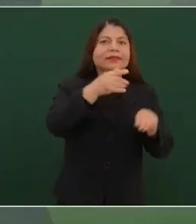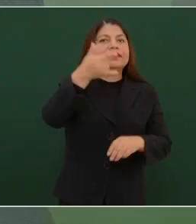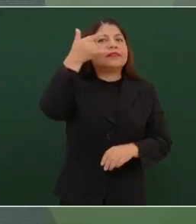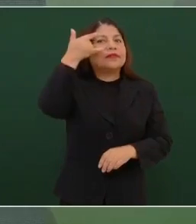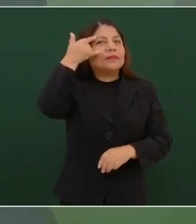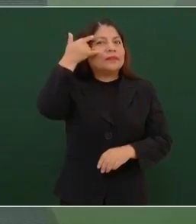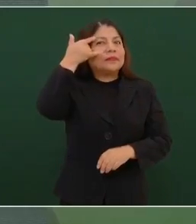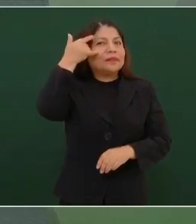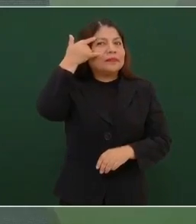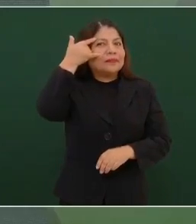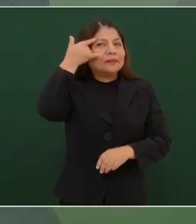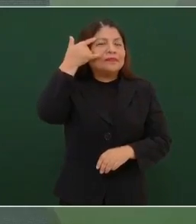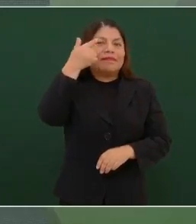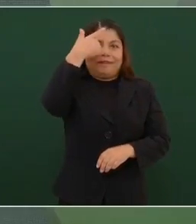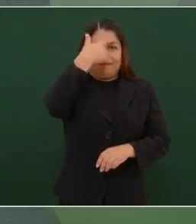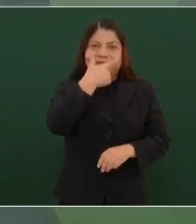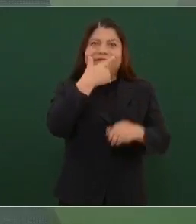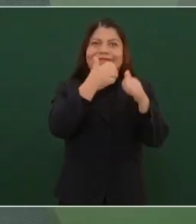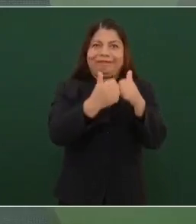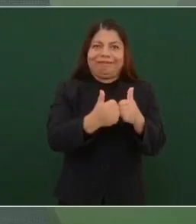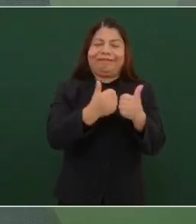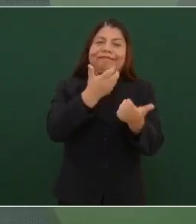y de ahí